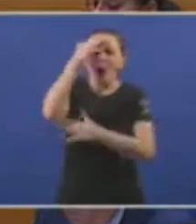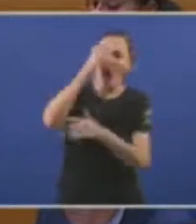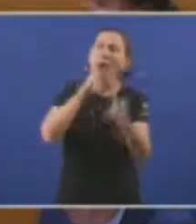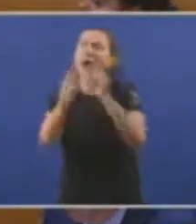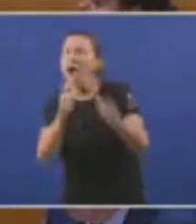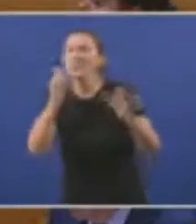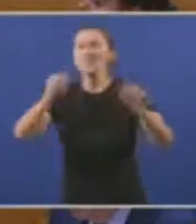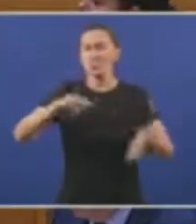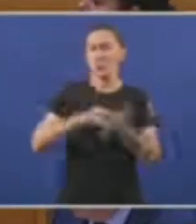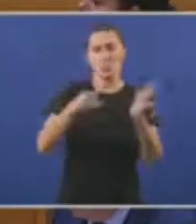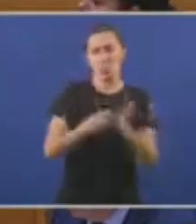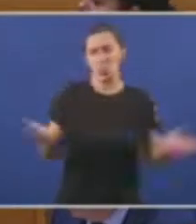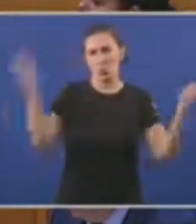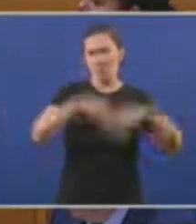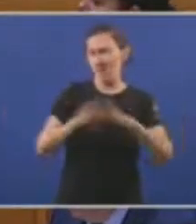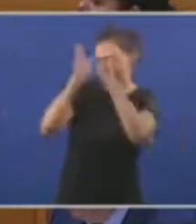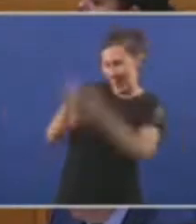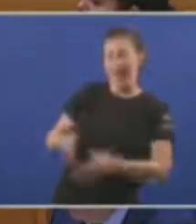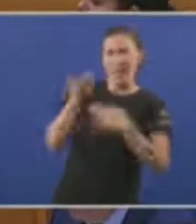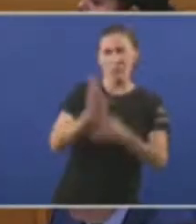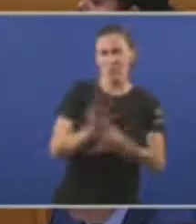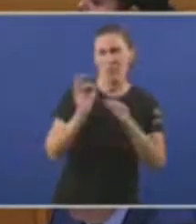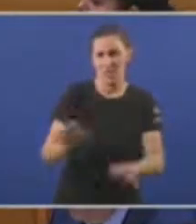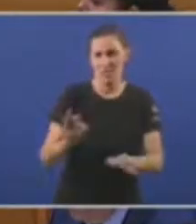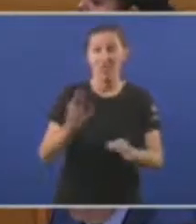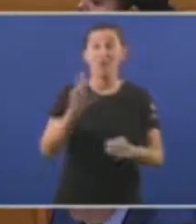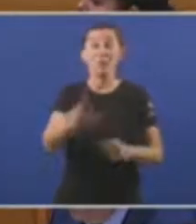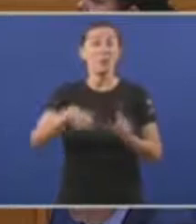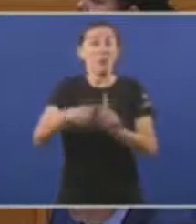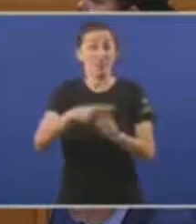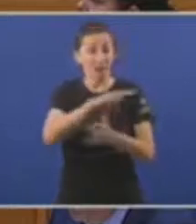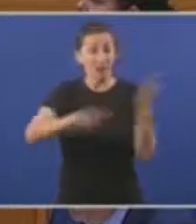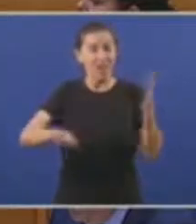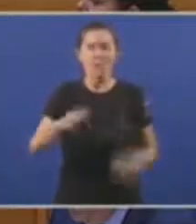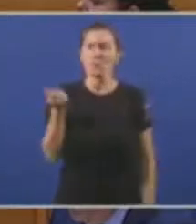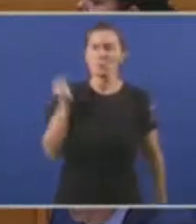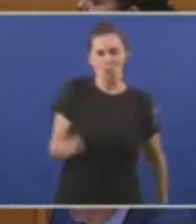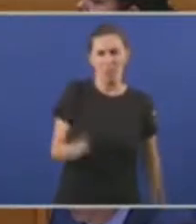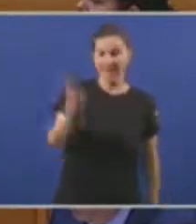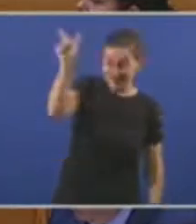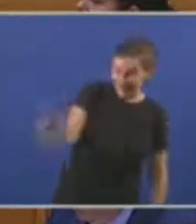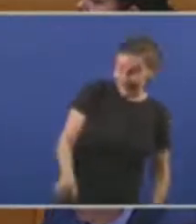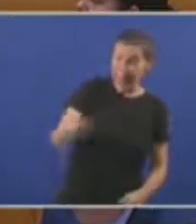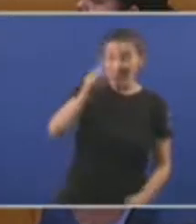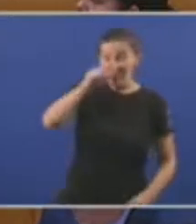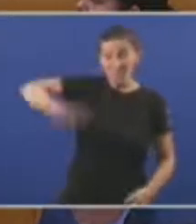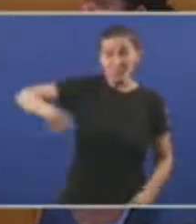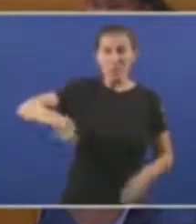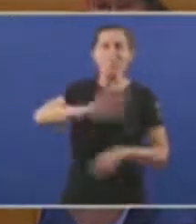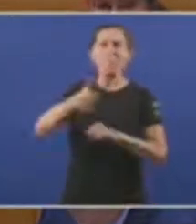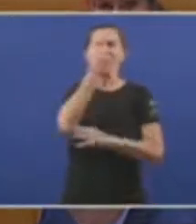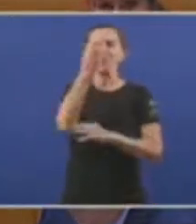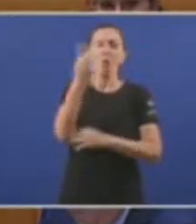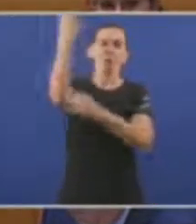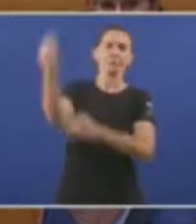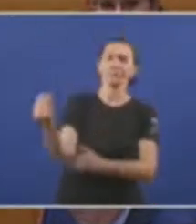solución de futuro para este país. E, desde logo, Galiza o que non necesita é un presidente que cada día se parece máis a un floreiro, que